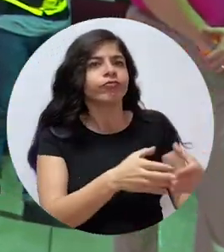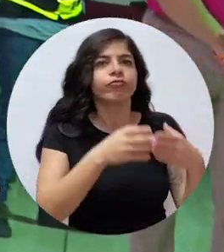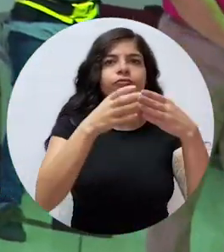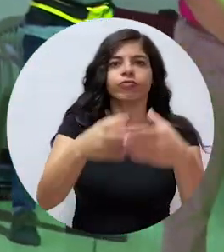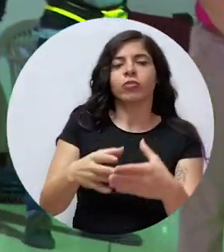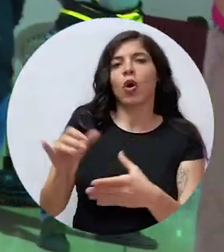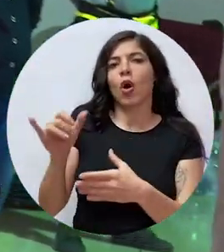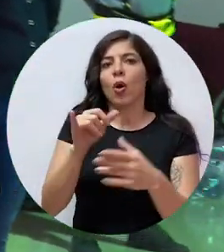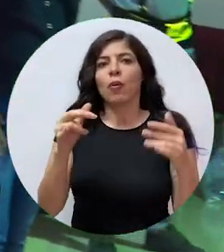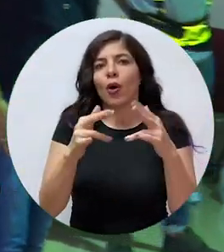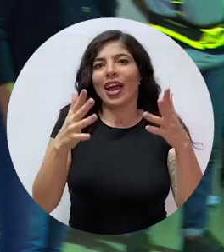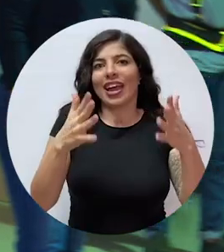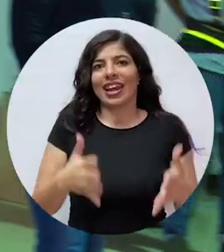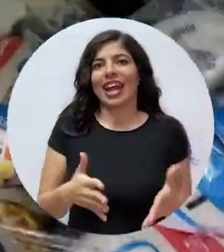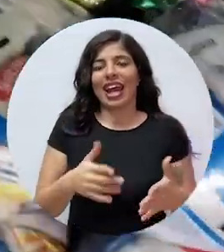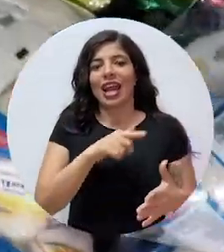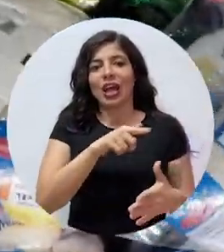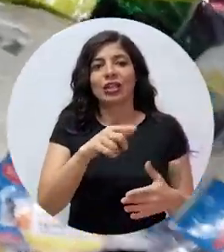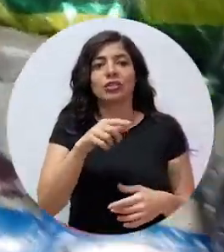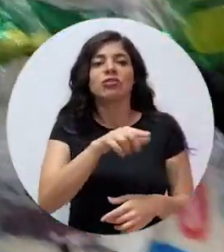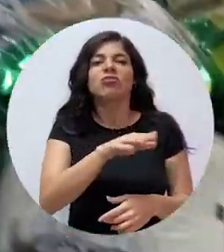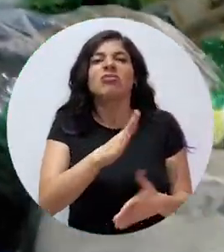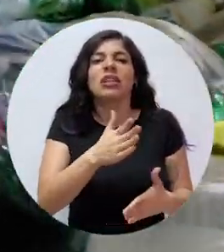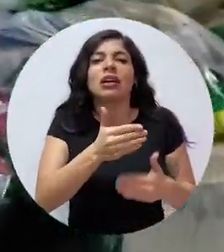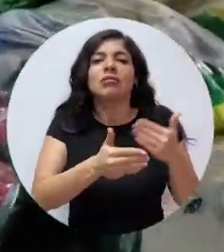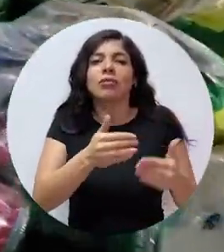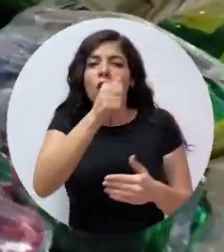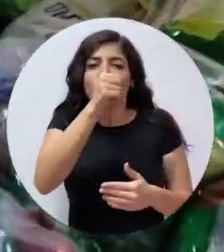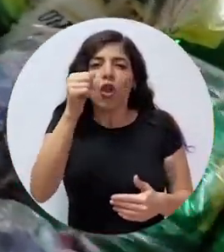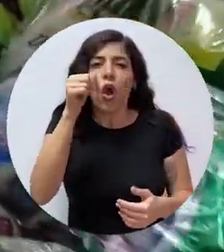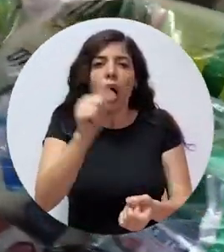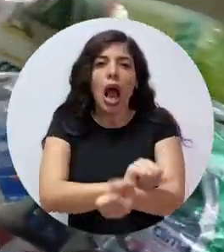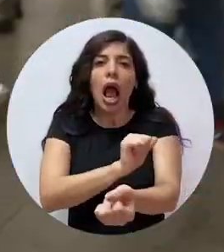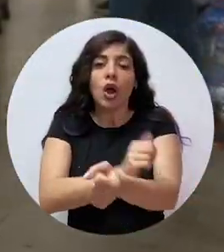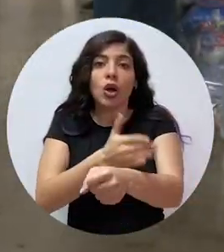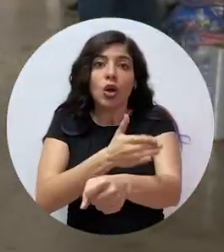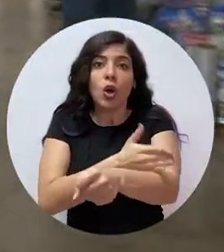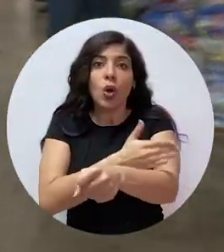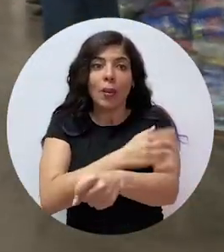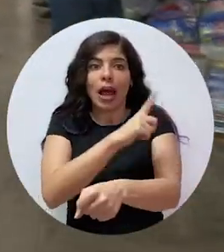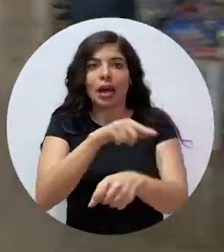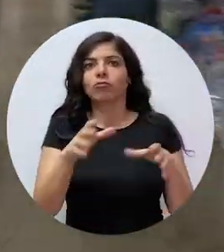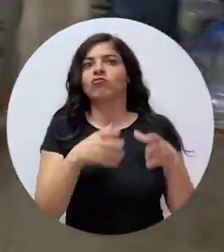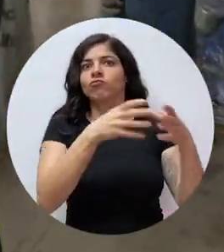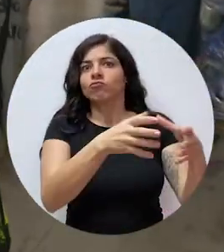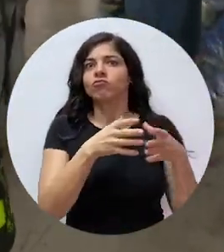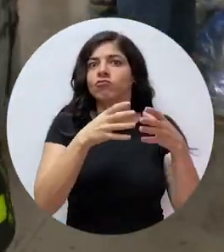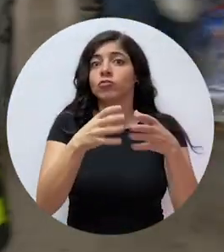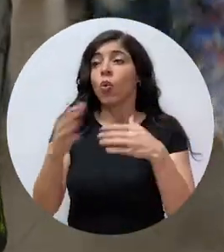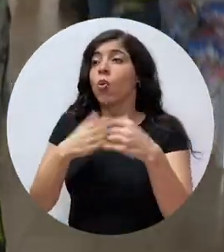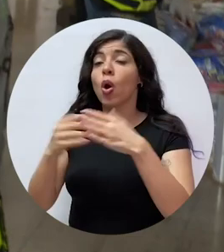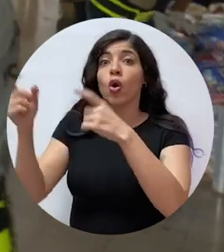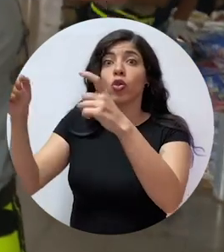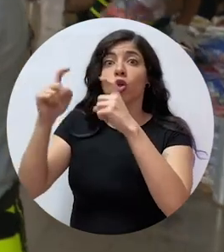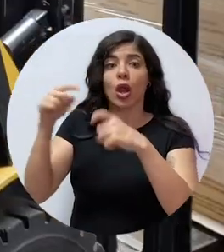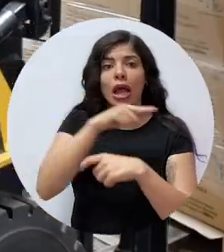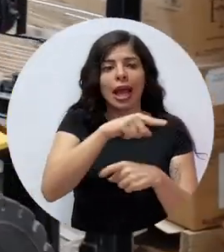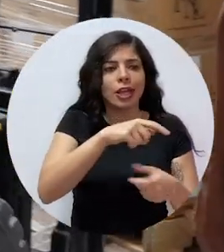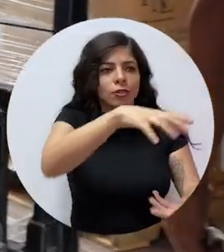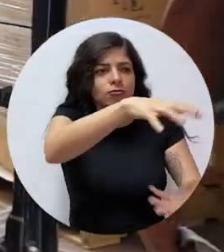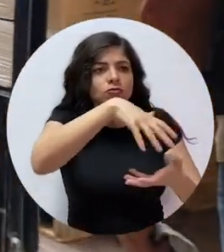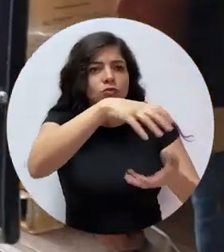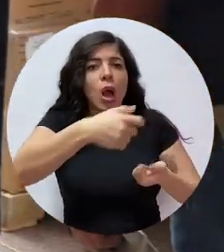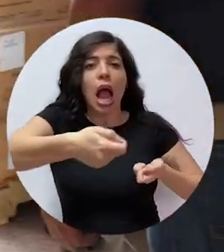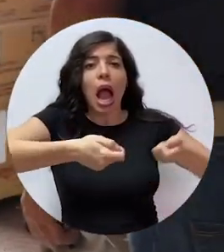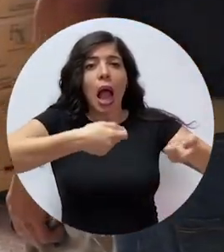muchachos guerreros, muchachos que están en recuperación de las drogas y el alcoholismo. Todo lo que venga en donaciones, ellos son los